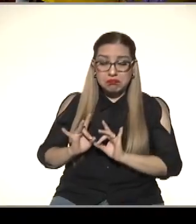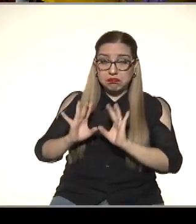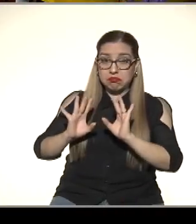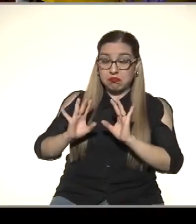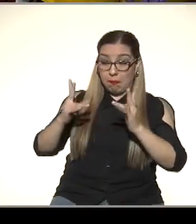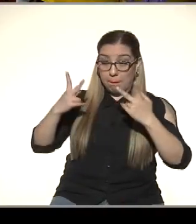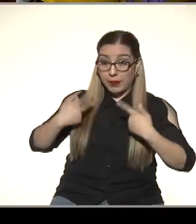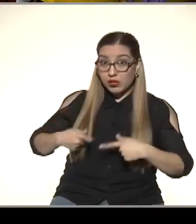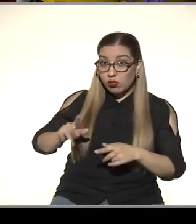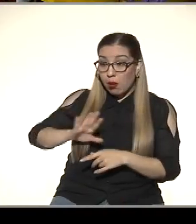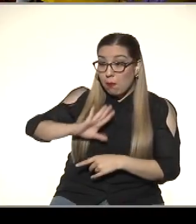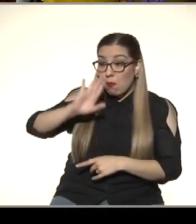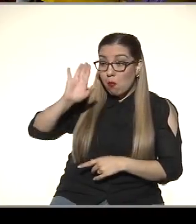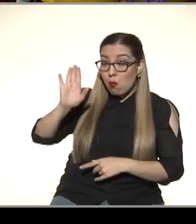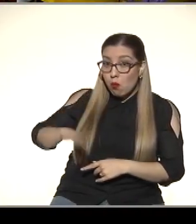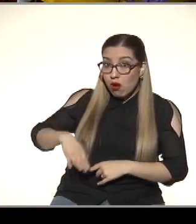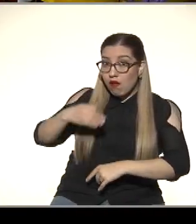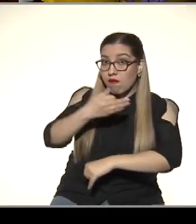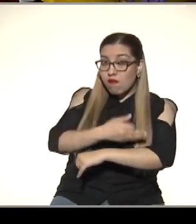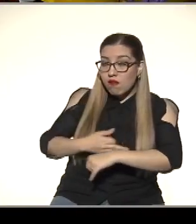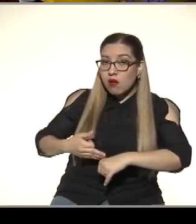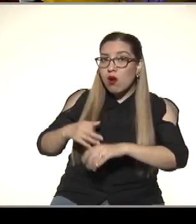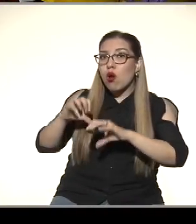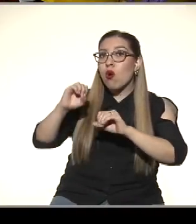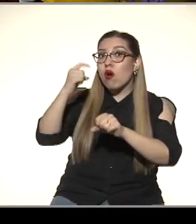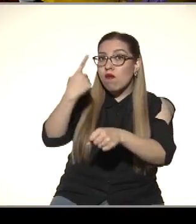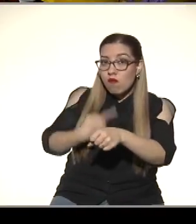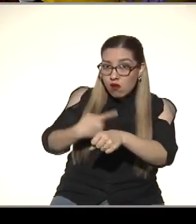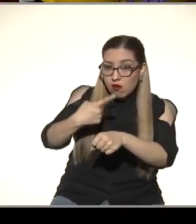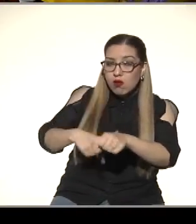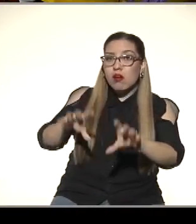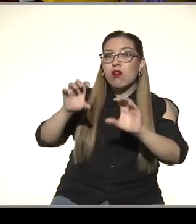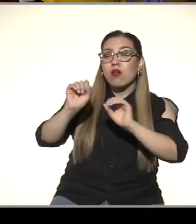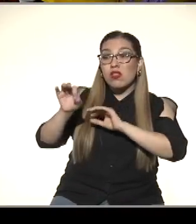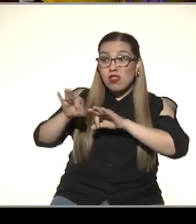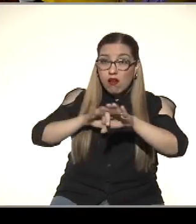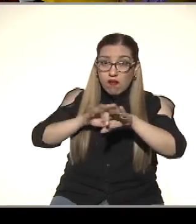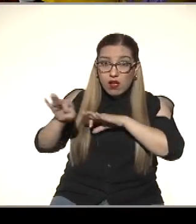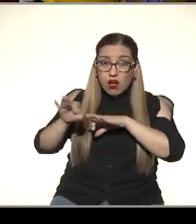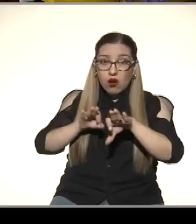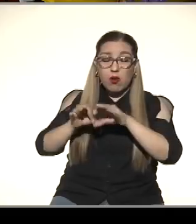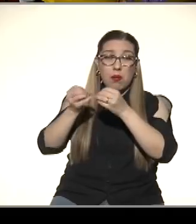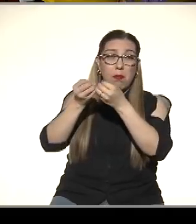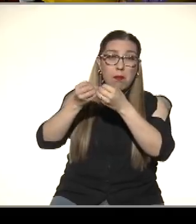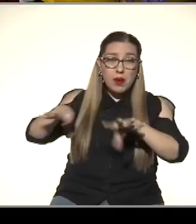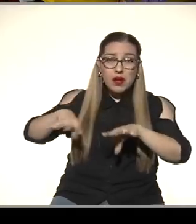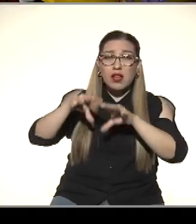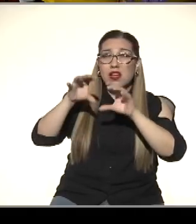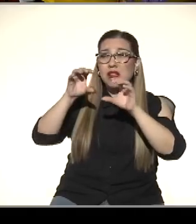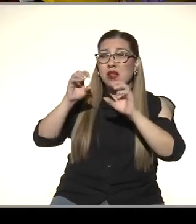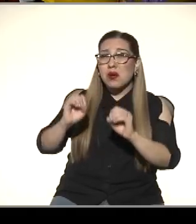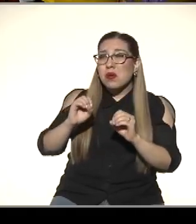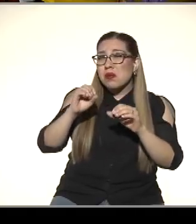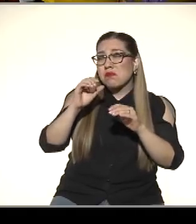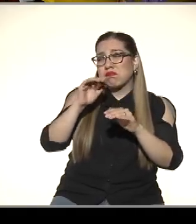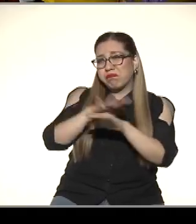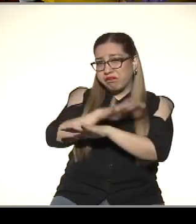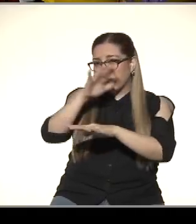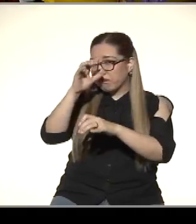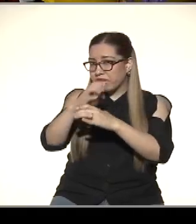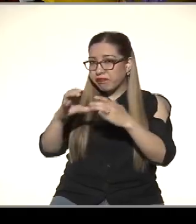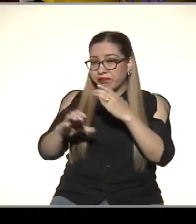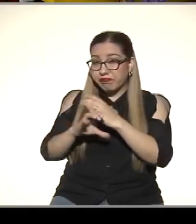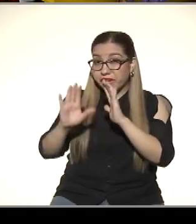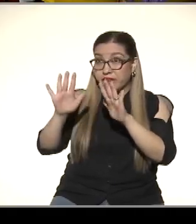cercano, enfermedades, pérdida de trabajo, cambio de estatus. Hay muchos factores externos que pueden